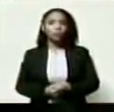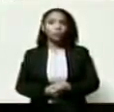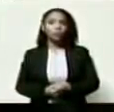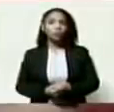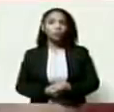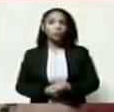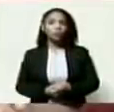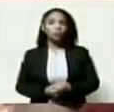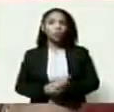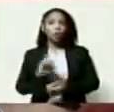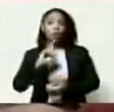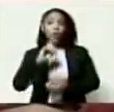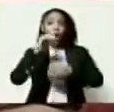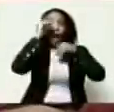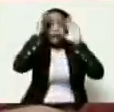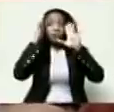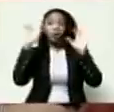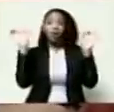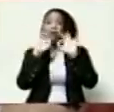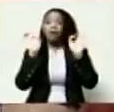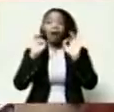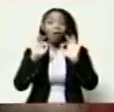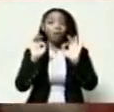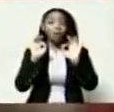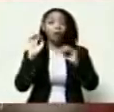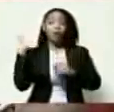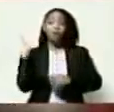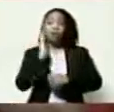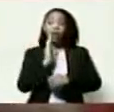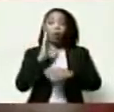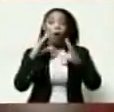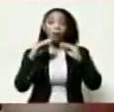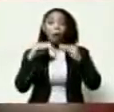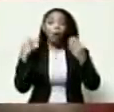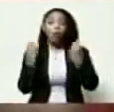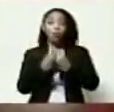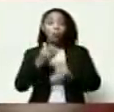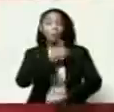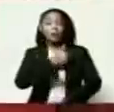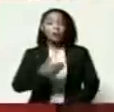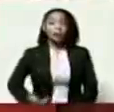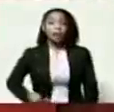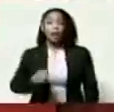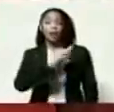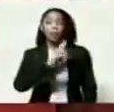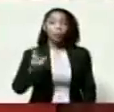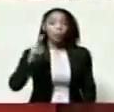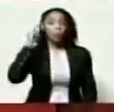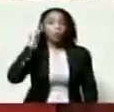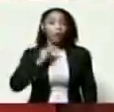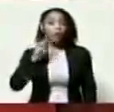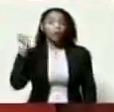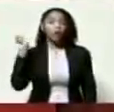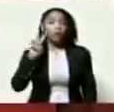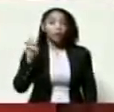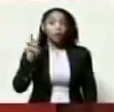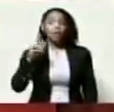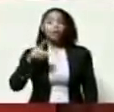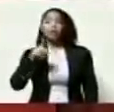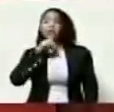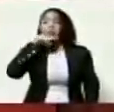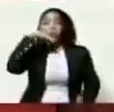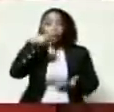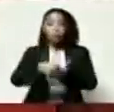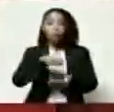No los tomaron en cuenta para nada. Vinieron a hablar con el presidente de la República Bolivariana de Venezuela, que se llama Nicolás